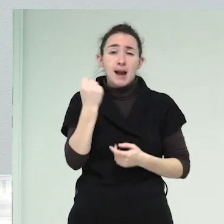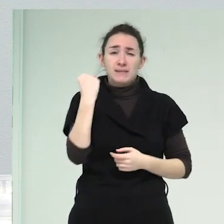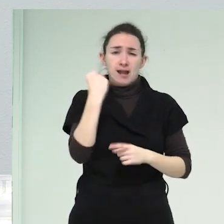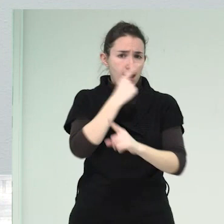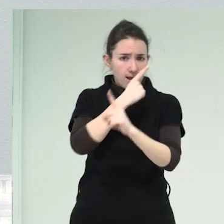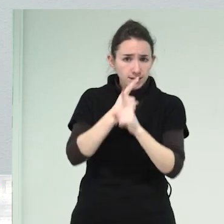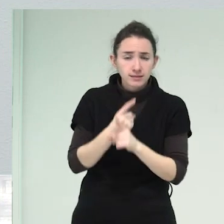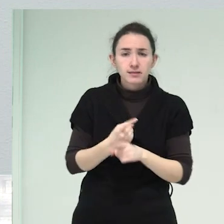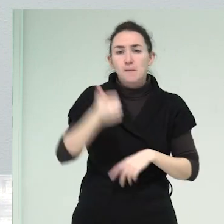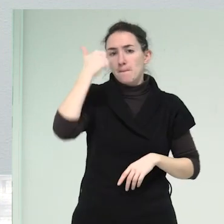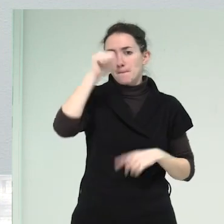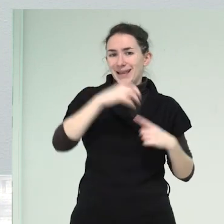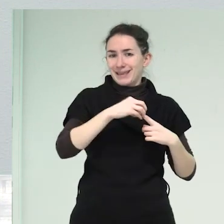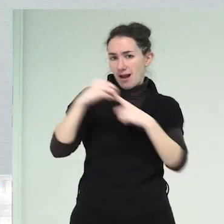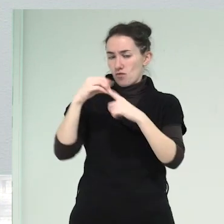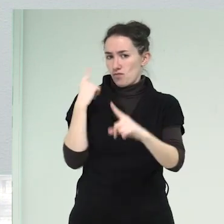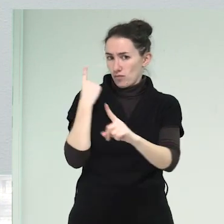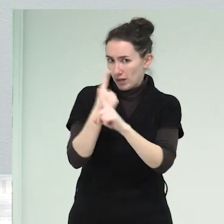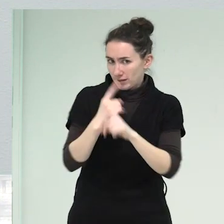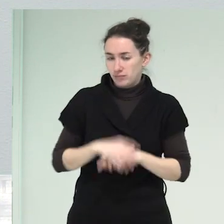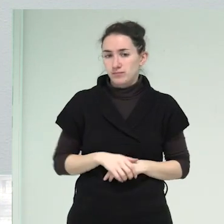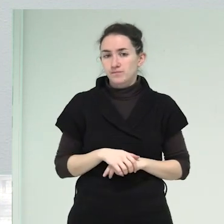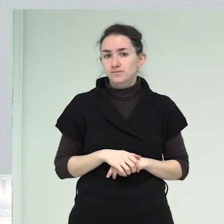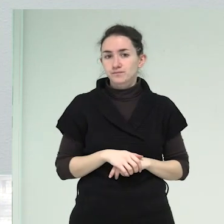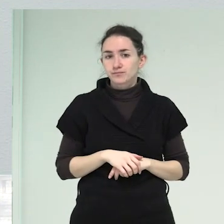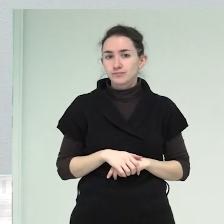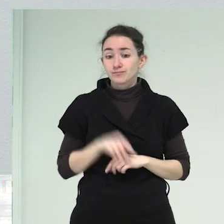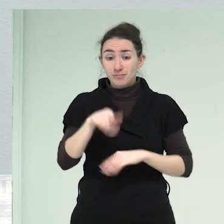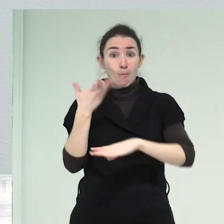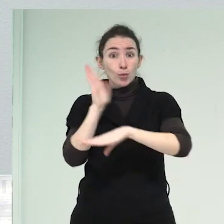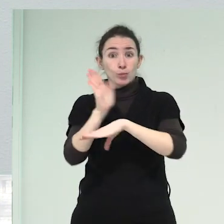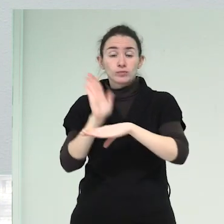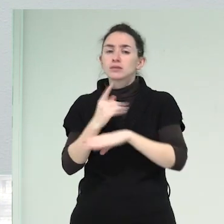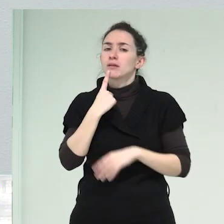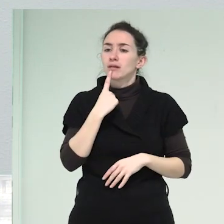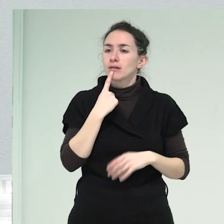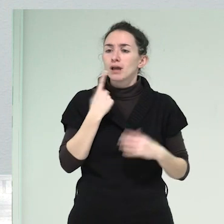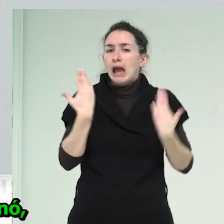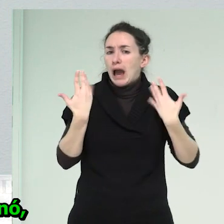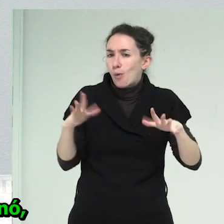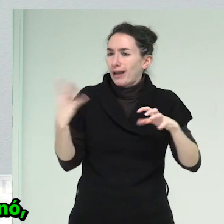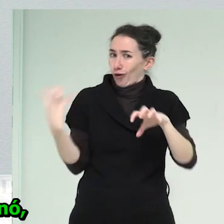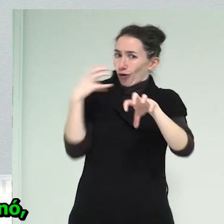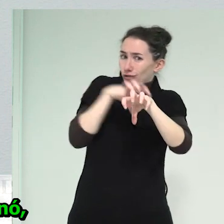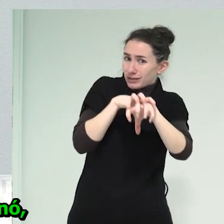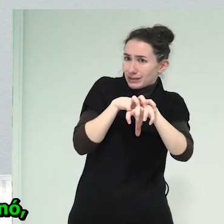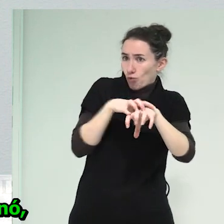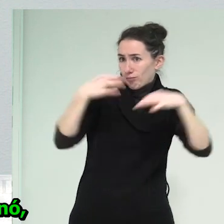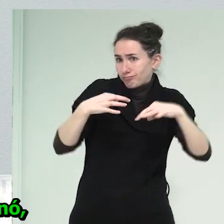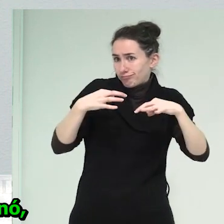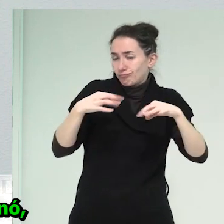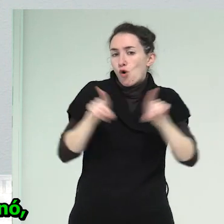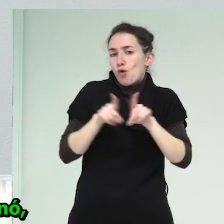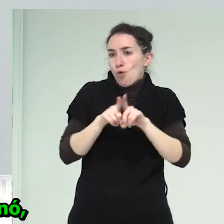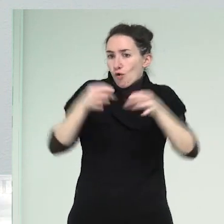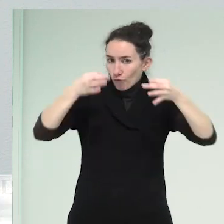antipatriarcales. Ponen al descubierto que, ese, que a pesar de que ese colonialismo terminó, o sea, el colonialismo como